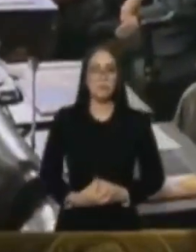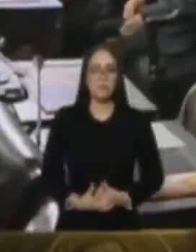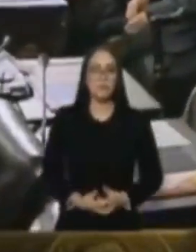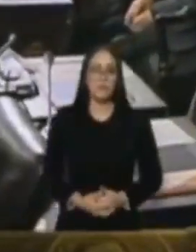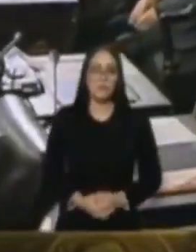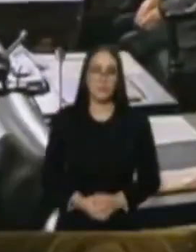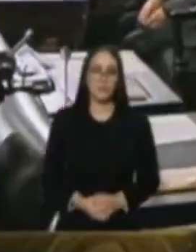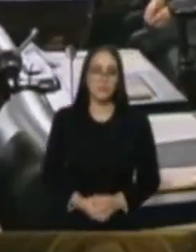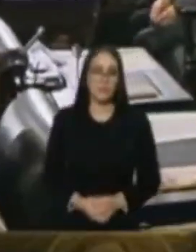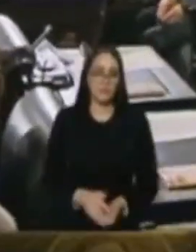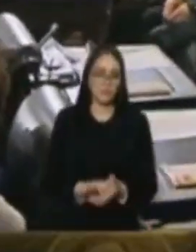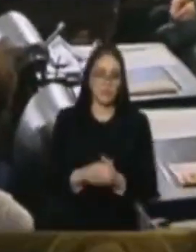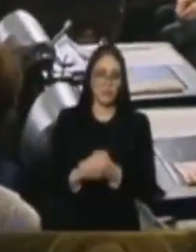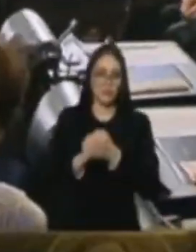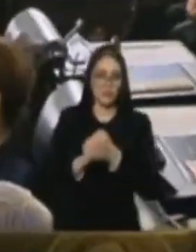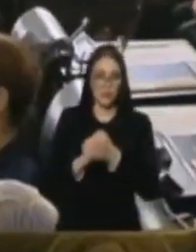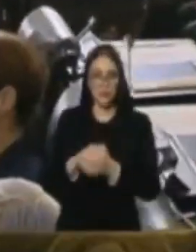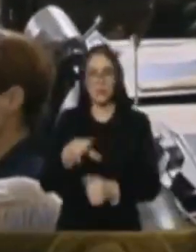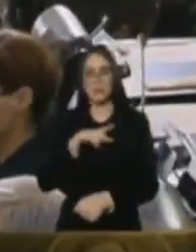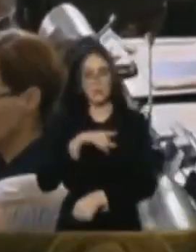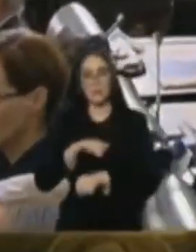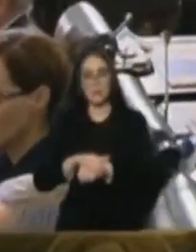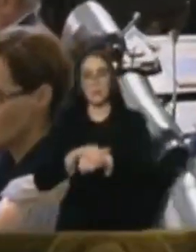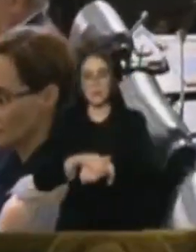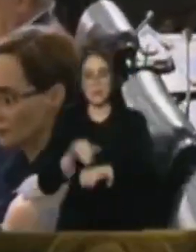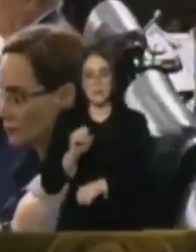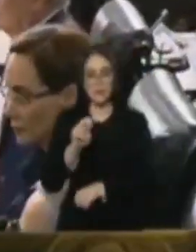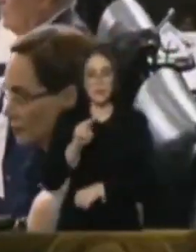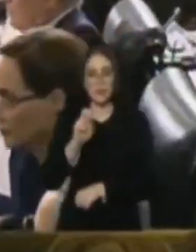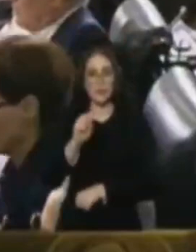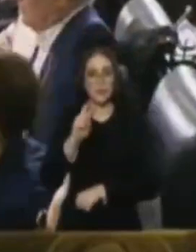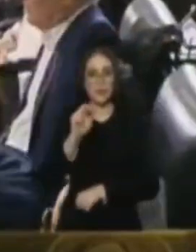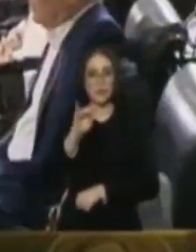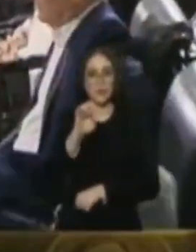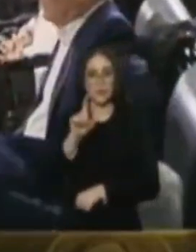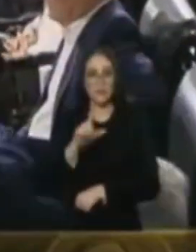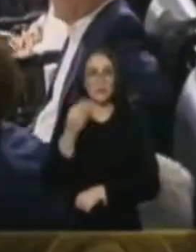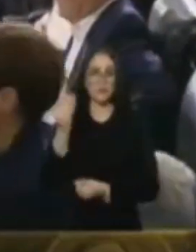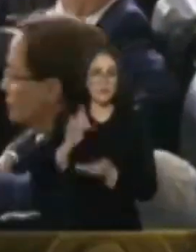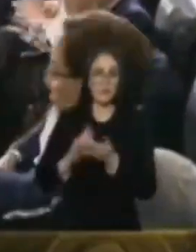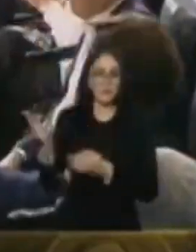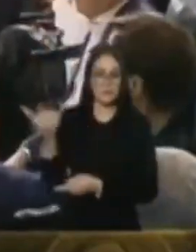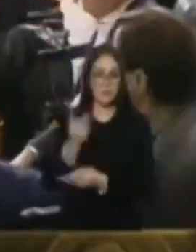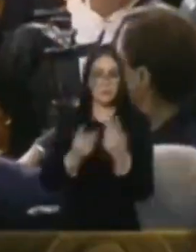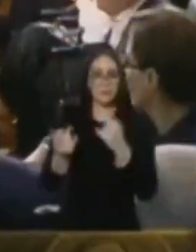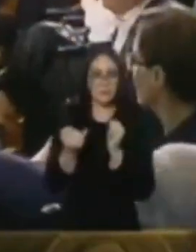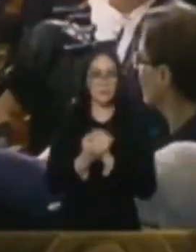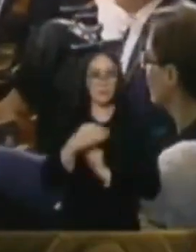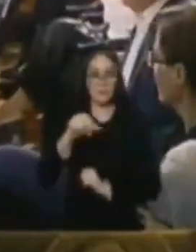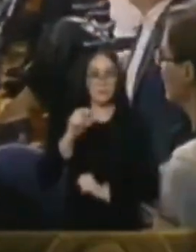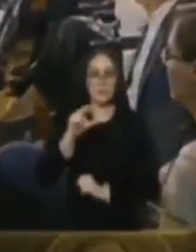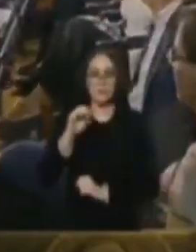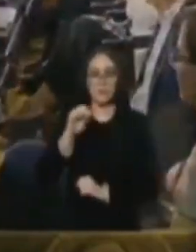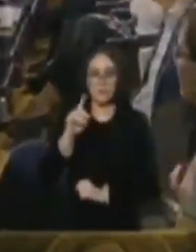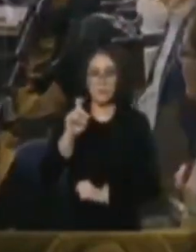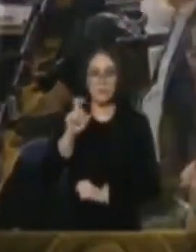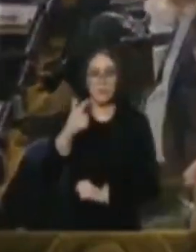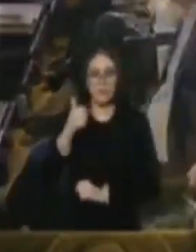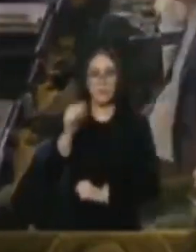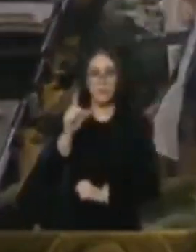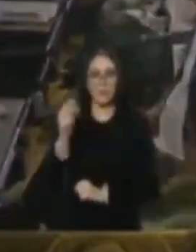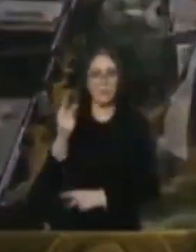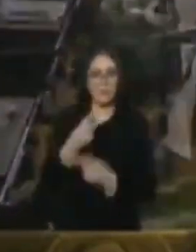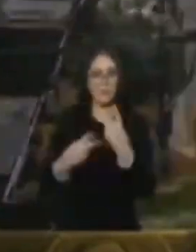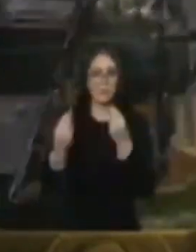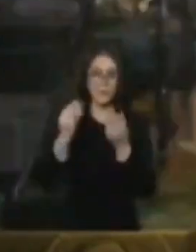Saludo con especial cariño a nuestro amigo Jesús Ramírez, muchas gracias por estar aquí. A nuestro amigo Mario Delgado, gracias por